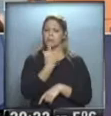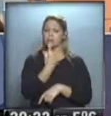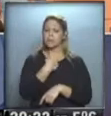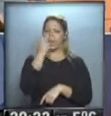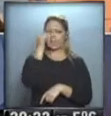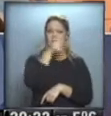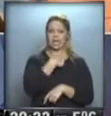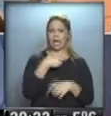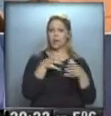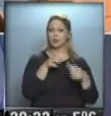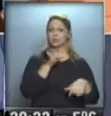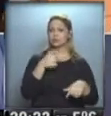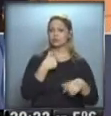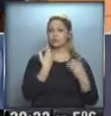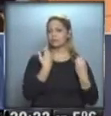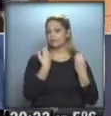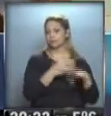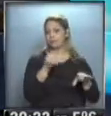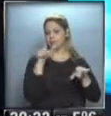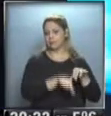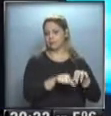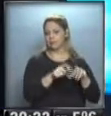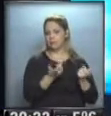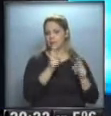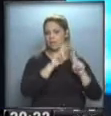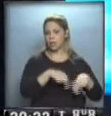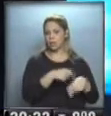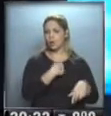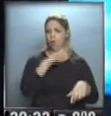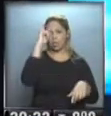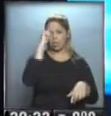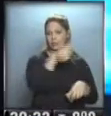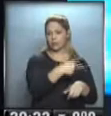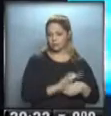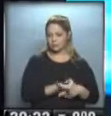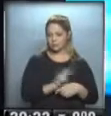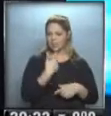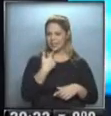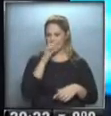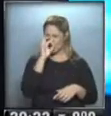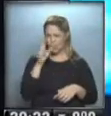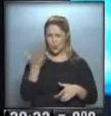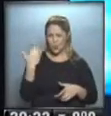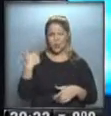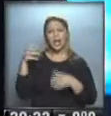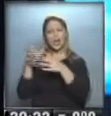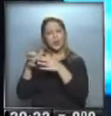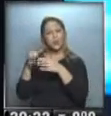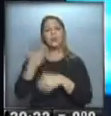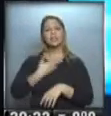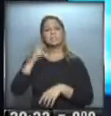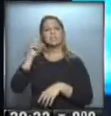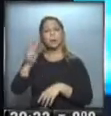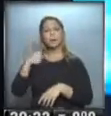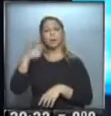queda absolutamente expuesto como un invento. Realmente no existió nunca, nunca en el Frente para la Victoria